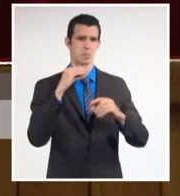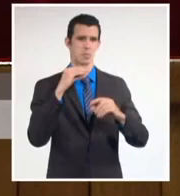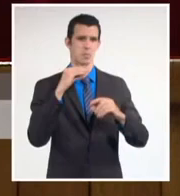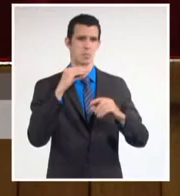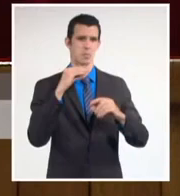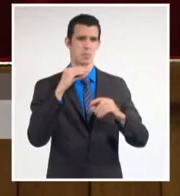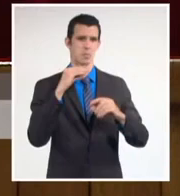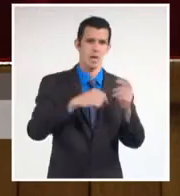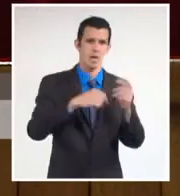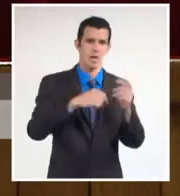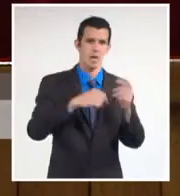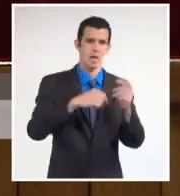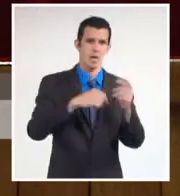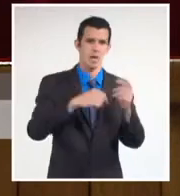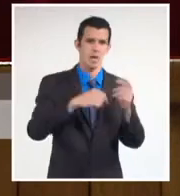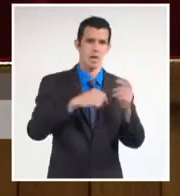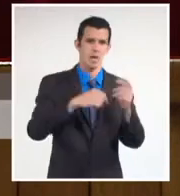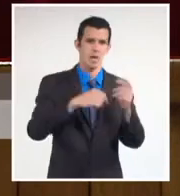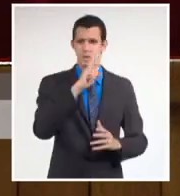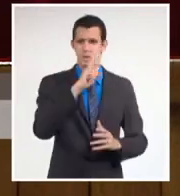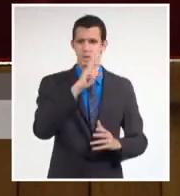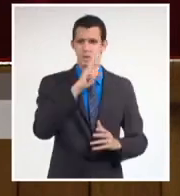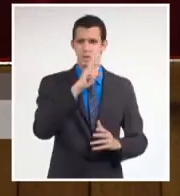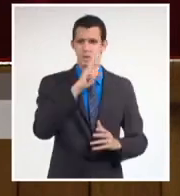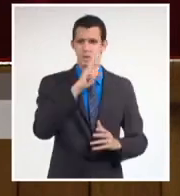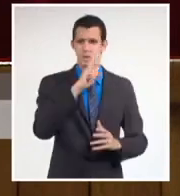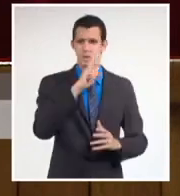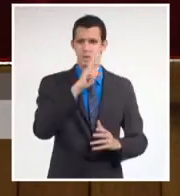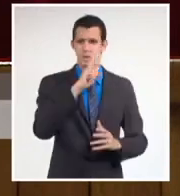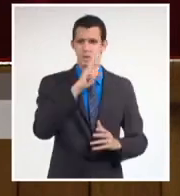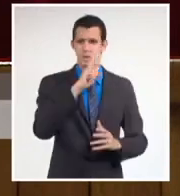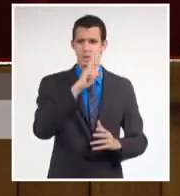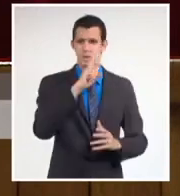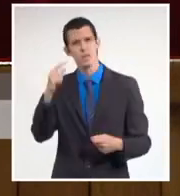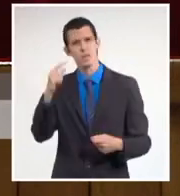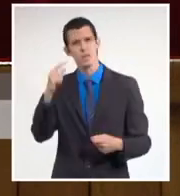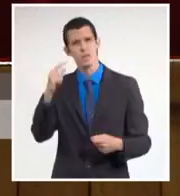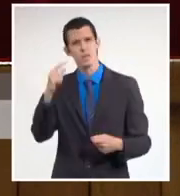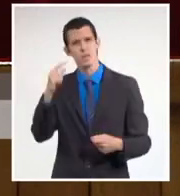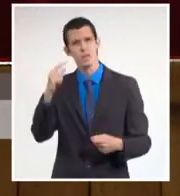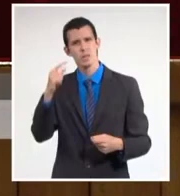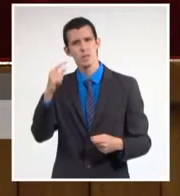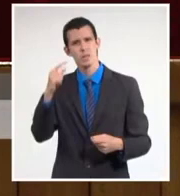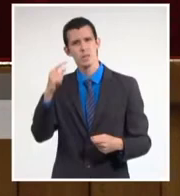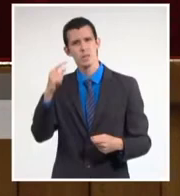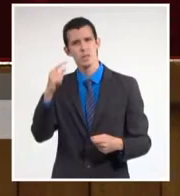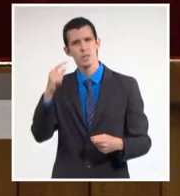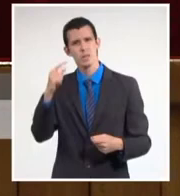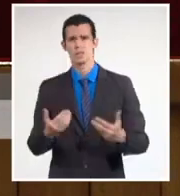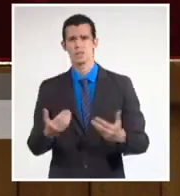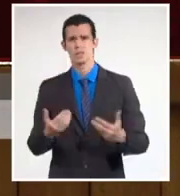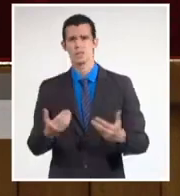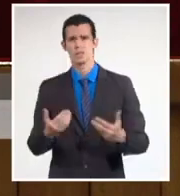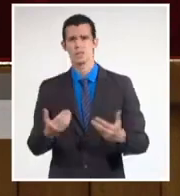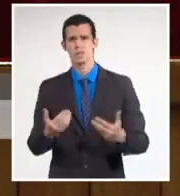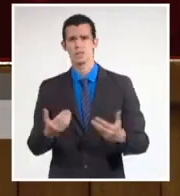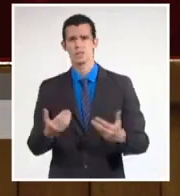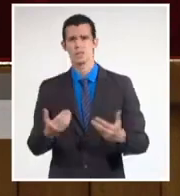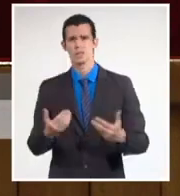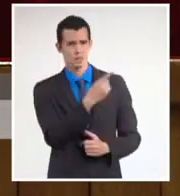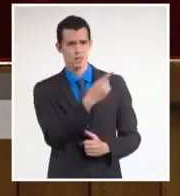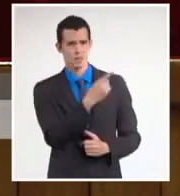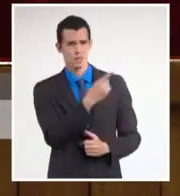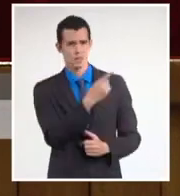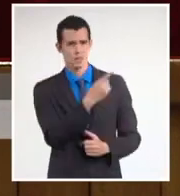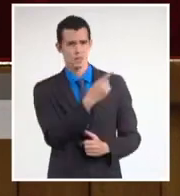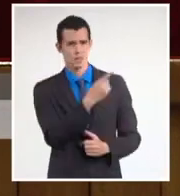causas, trabajando en la solución de los problemas reales, no yéndonos por las ramas, sino yendo al tronco, nosotros estamos en condiciones